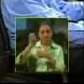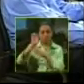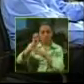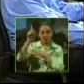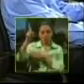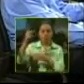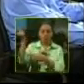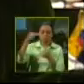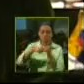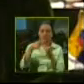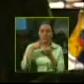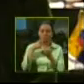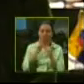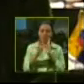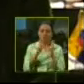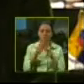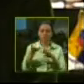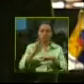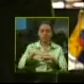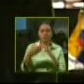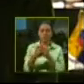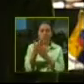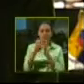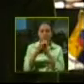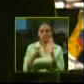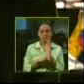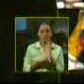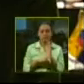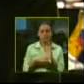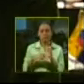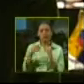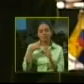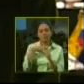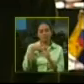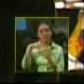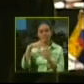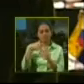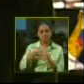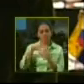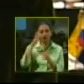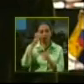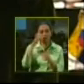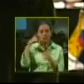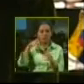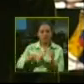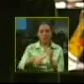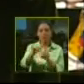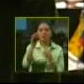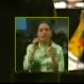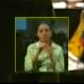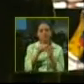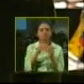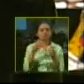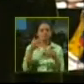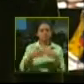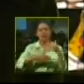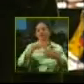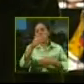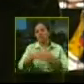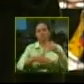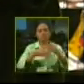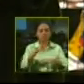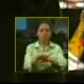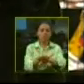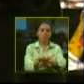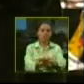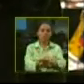Constitución? Yo creo que no debemos demorar más. Mientras pasan los días aquí, hay menos gente